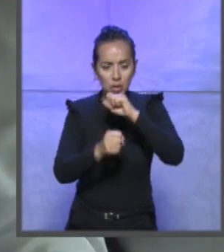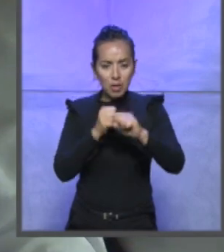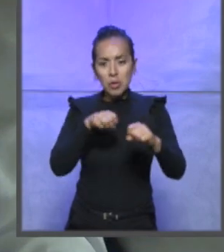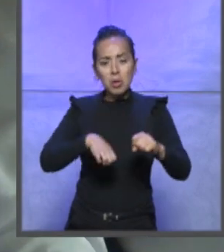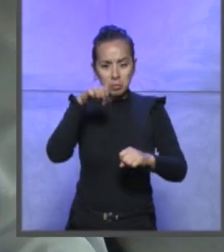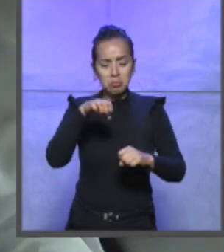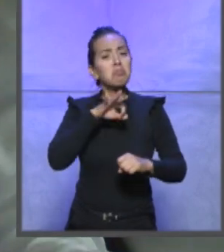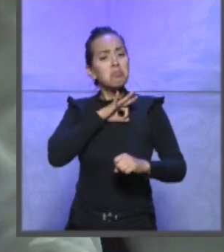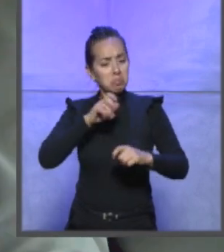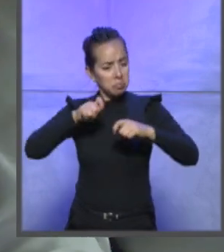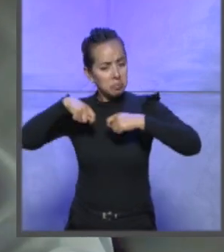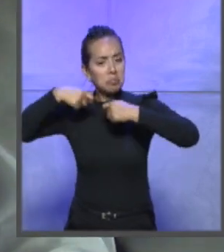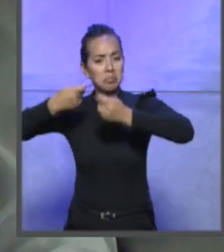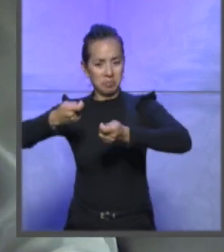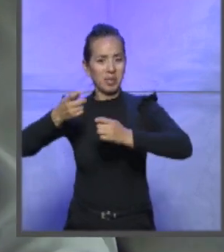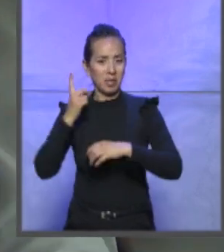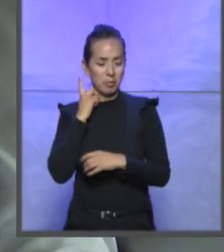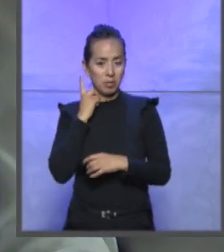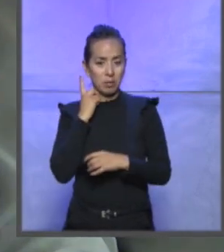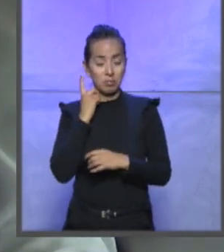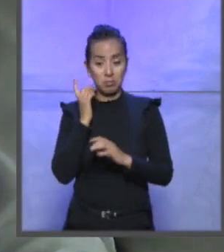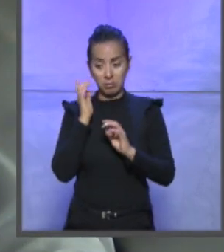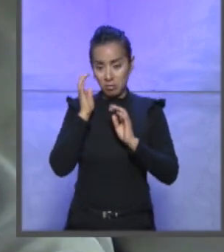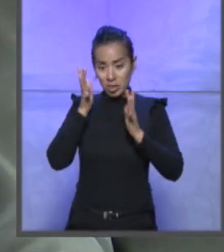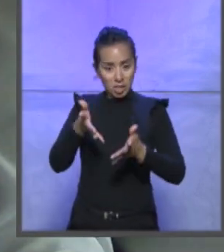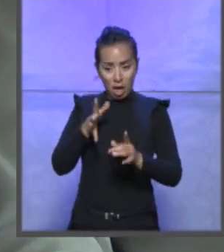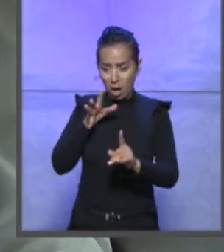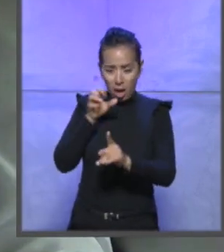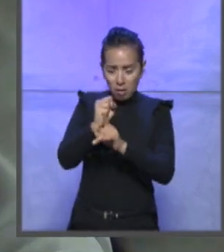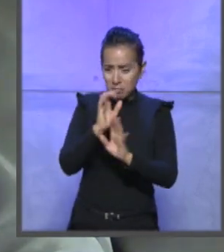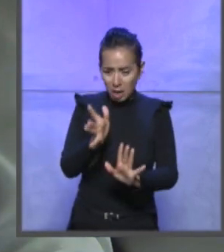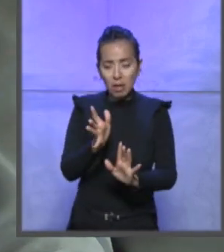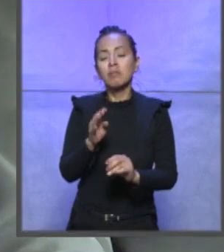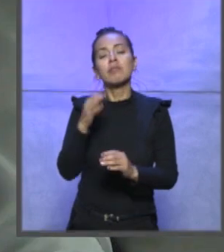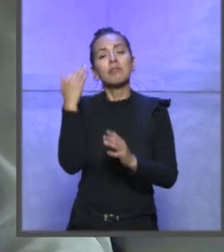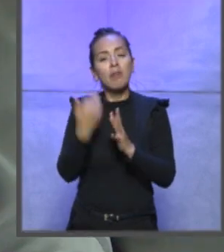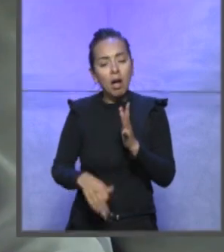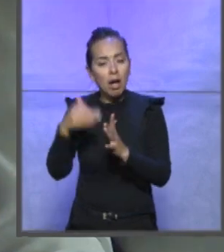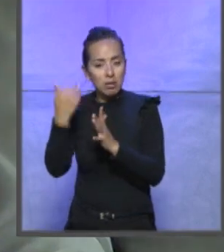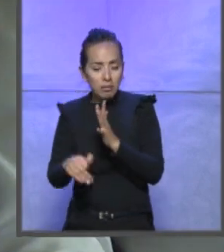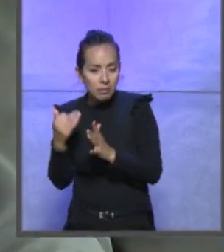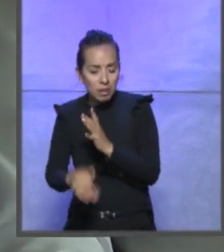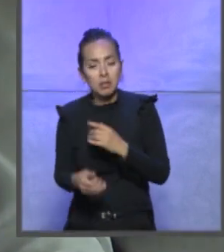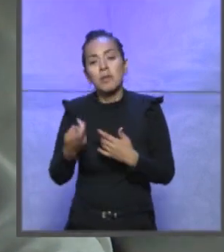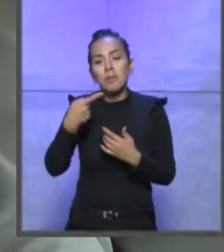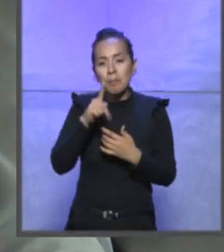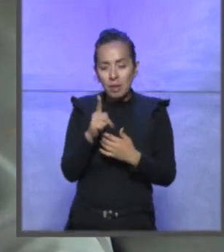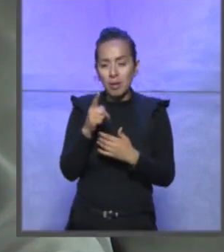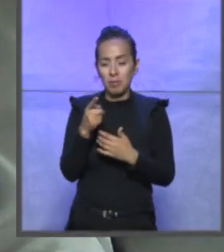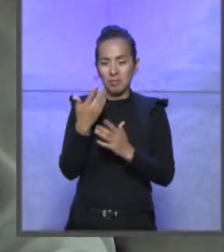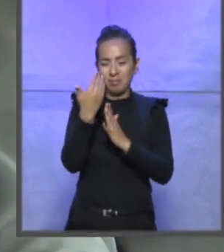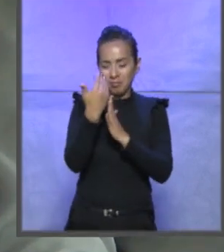edad. Entonces, no es como de que ya lo logramos. Es una gran carrera, todavía es un recorrido